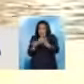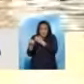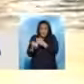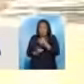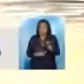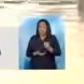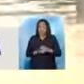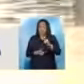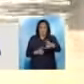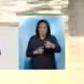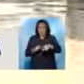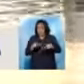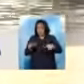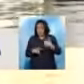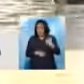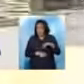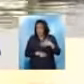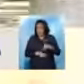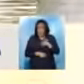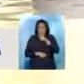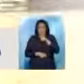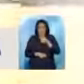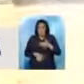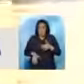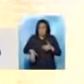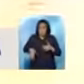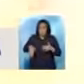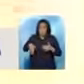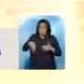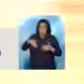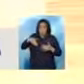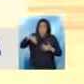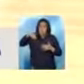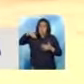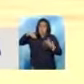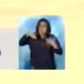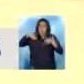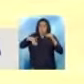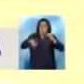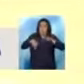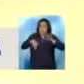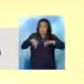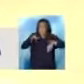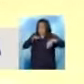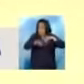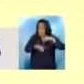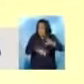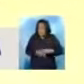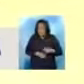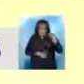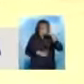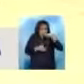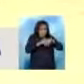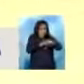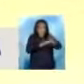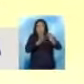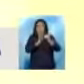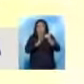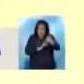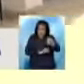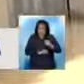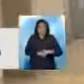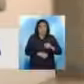porque por estas partes ya el agua es tan alta que se necesita nadar para salir de estas viviendas. Por eso es que adentro de esta casa